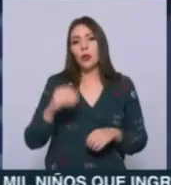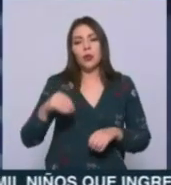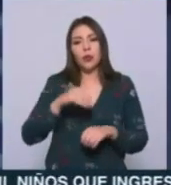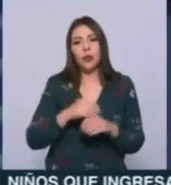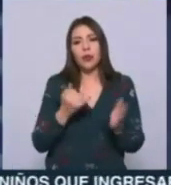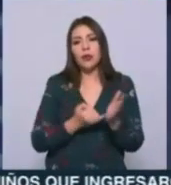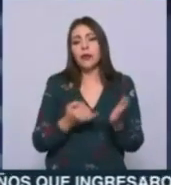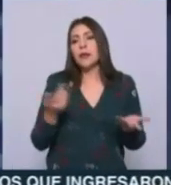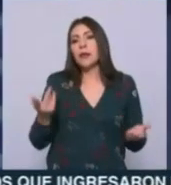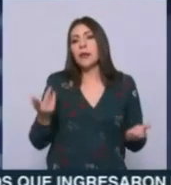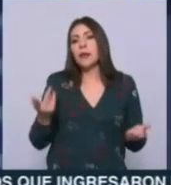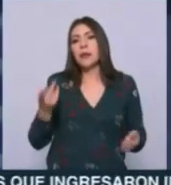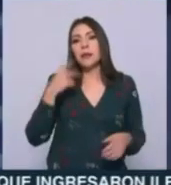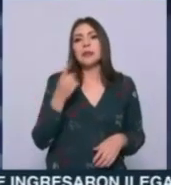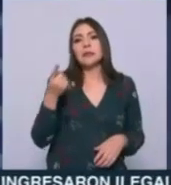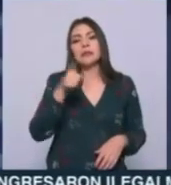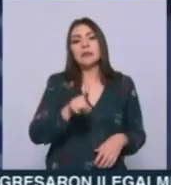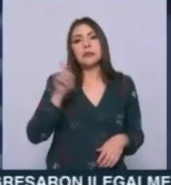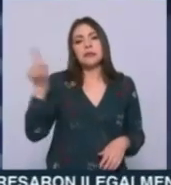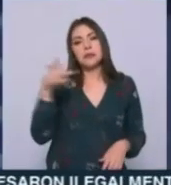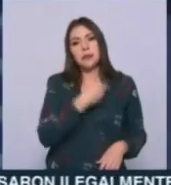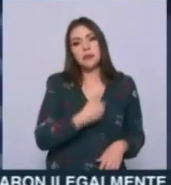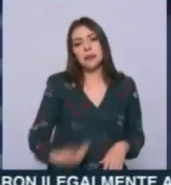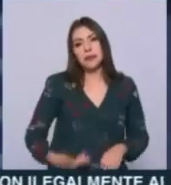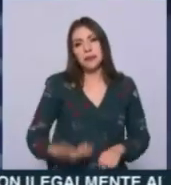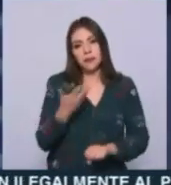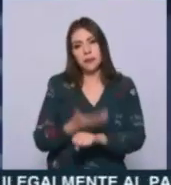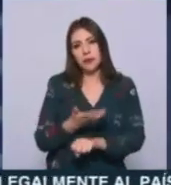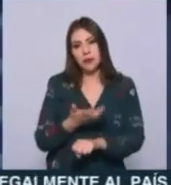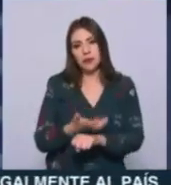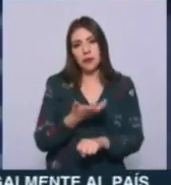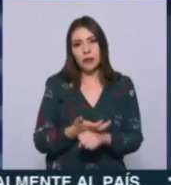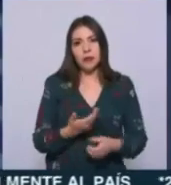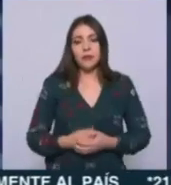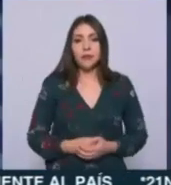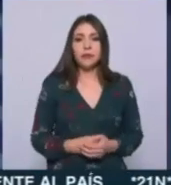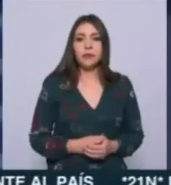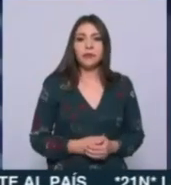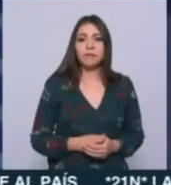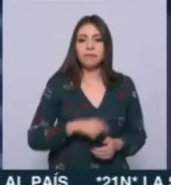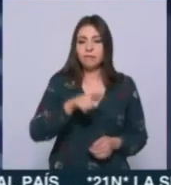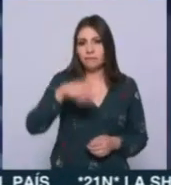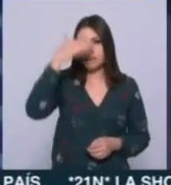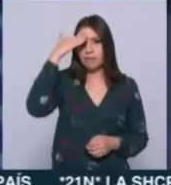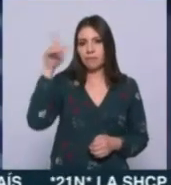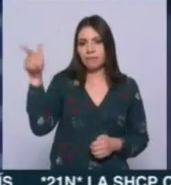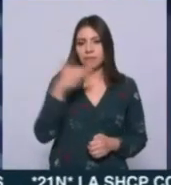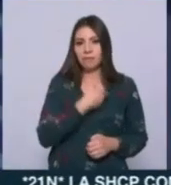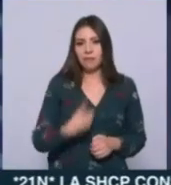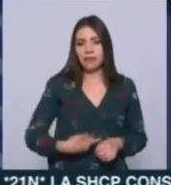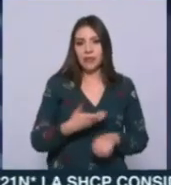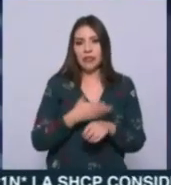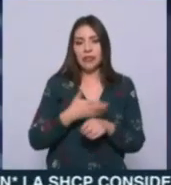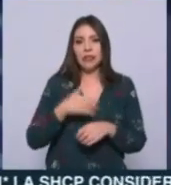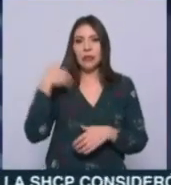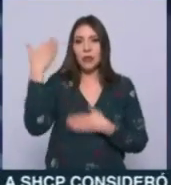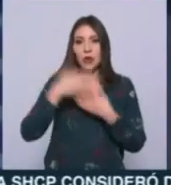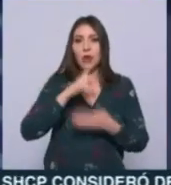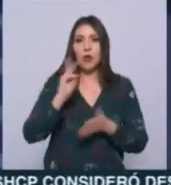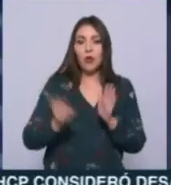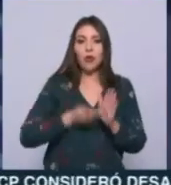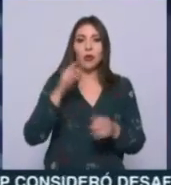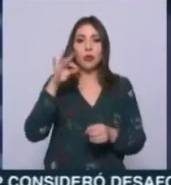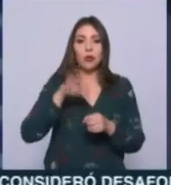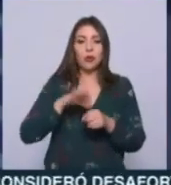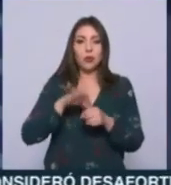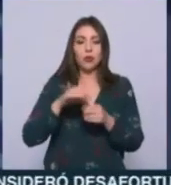bajo el esquema del presidente de los Estados Unidos, Donald Trump, que pues, como sabemos está en campaña. Ya se viene los